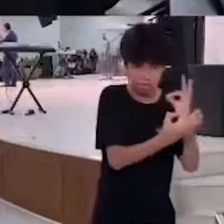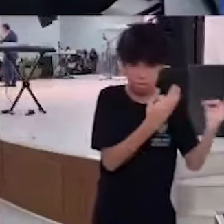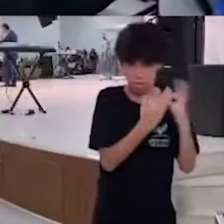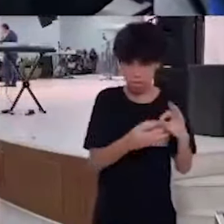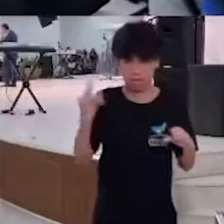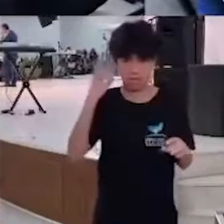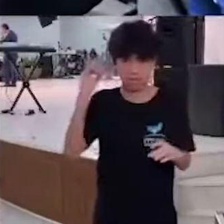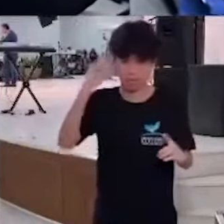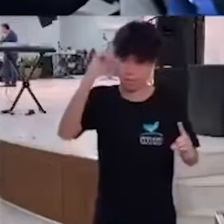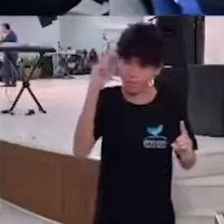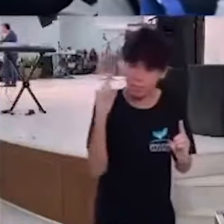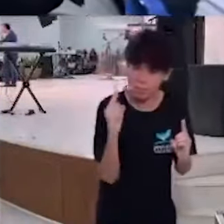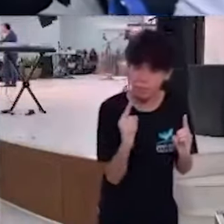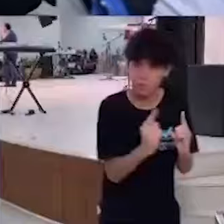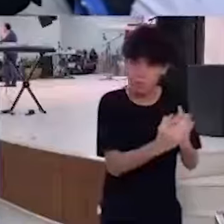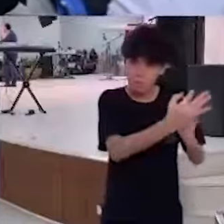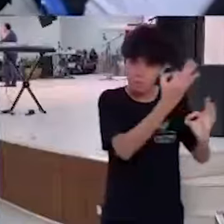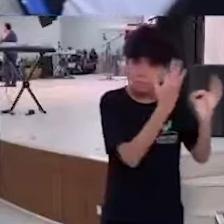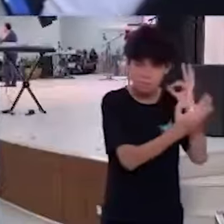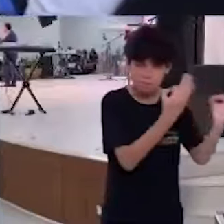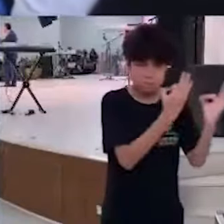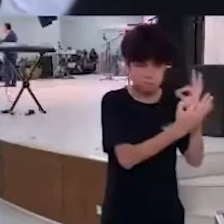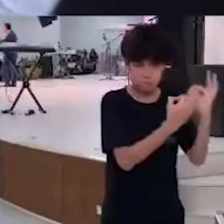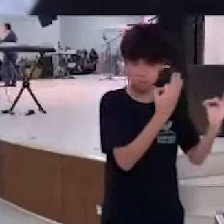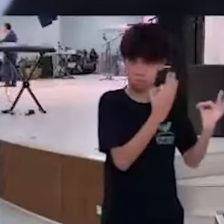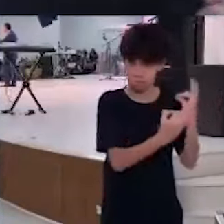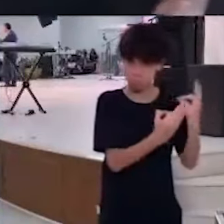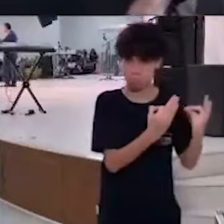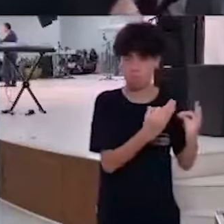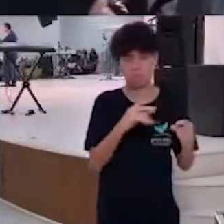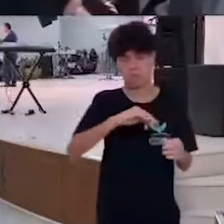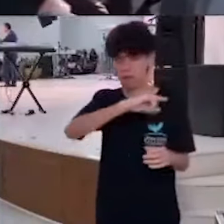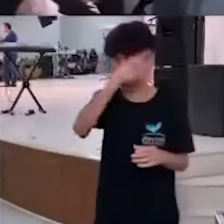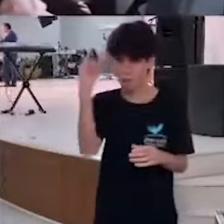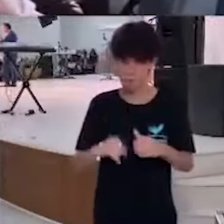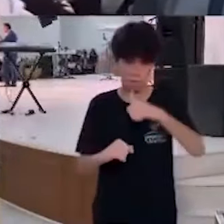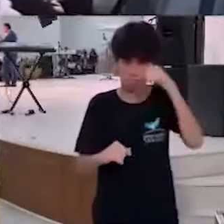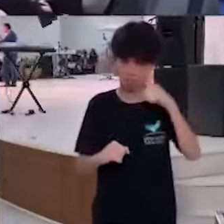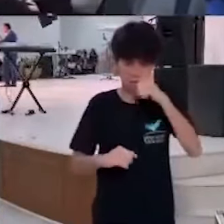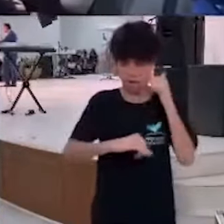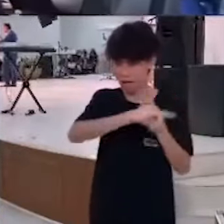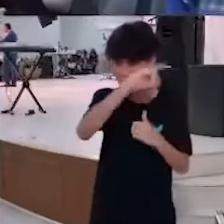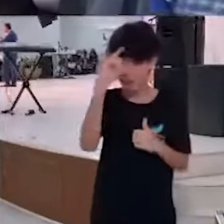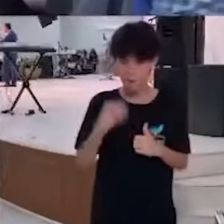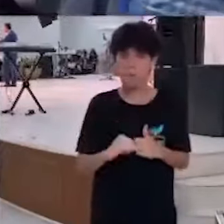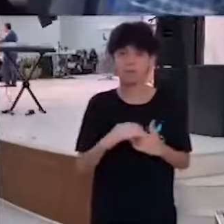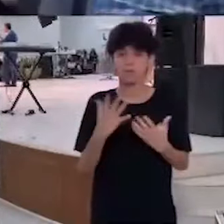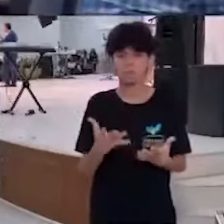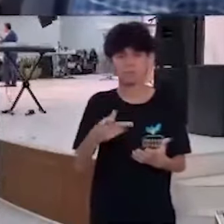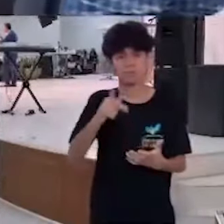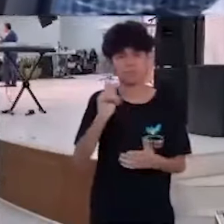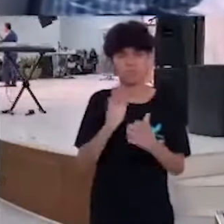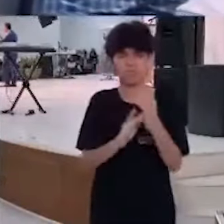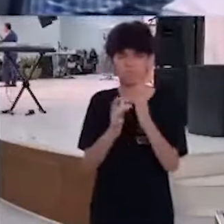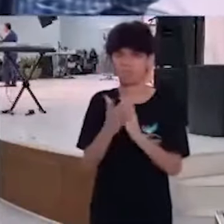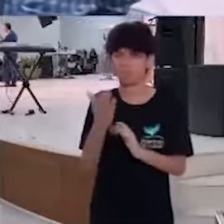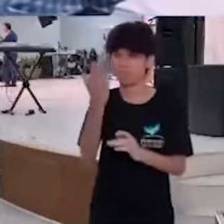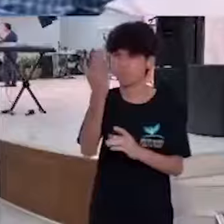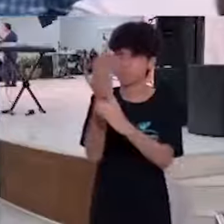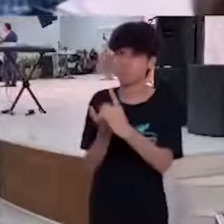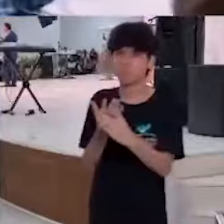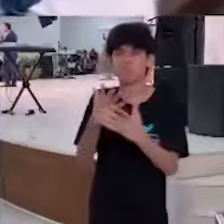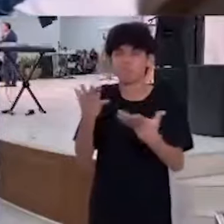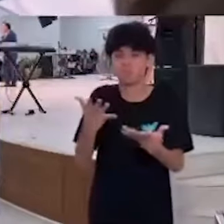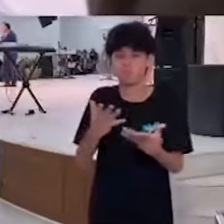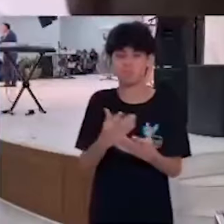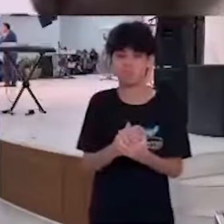en todas las áreas de su vida, aunque sin pecado. Pero algo caracterizaba la persona de nuestro Señor